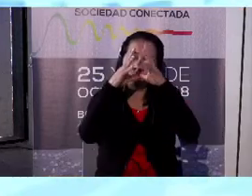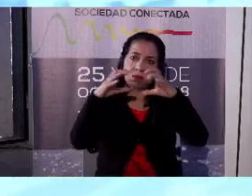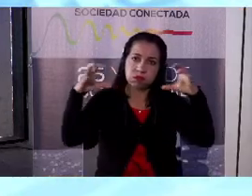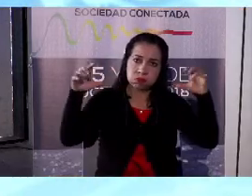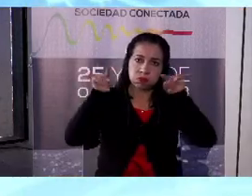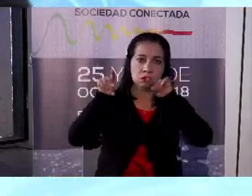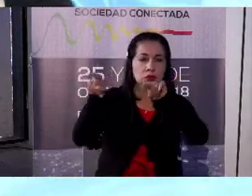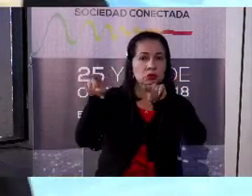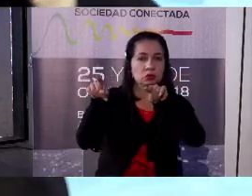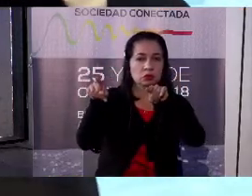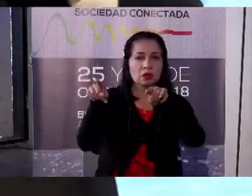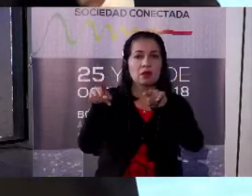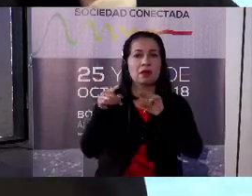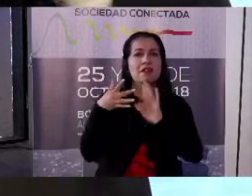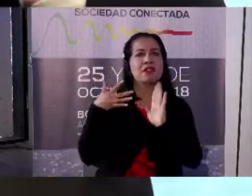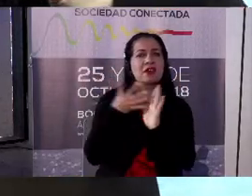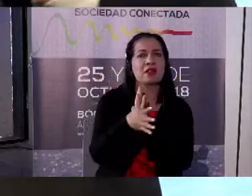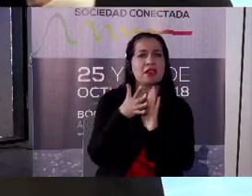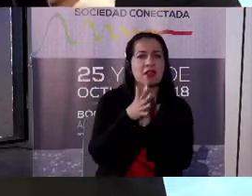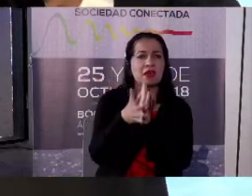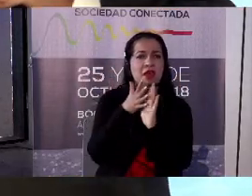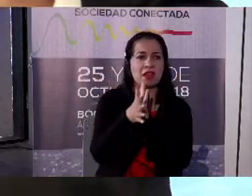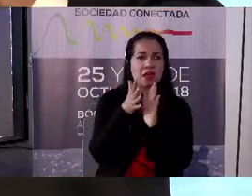Integra toda la